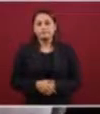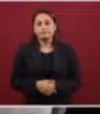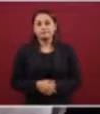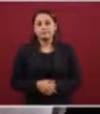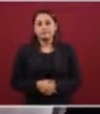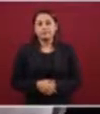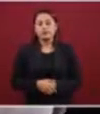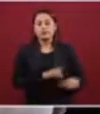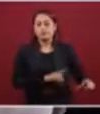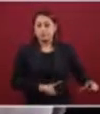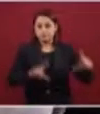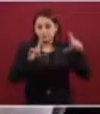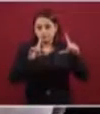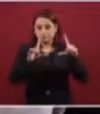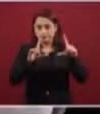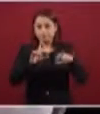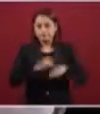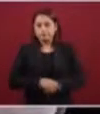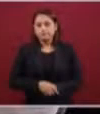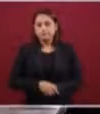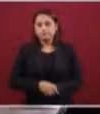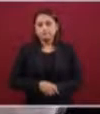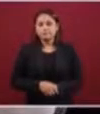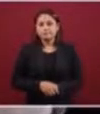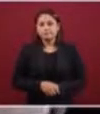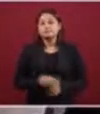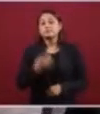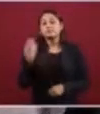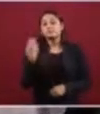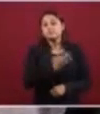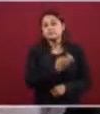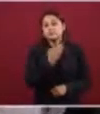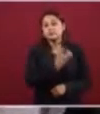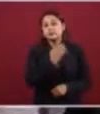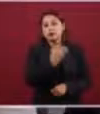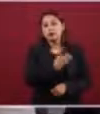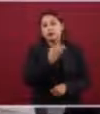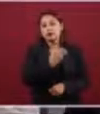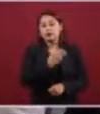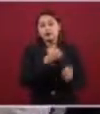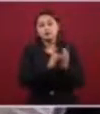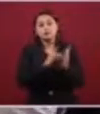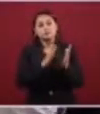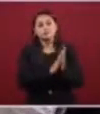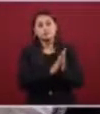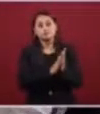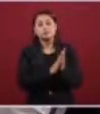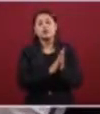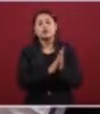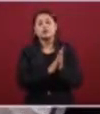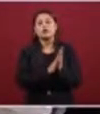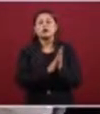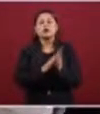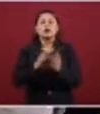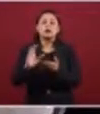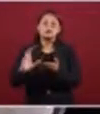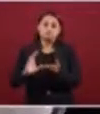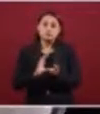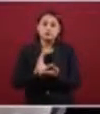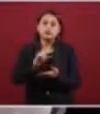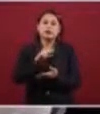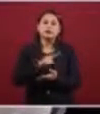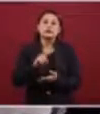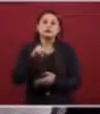Pasamos, por favor, a la siguiente. Esto es el reporte de nuestras notas y fotografías de crédito único Notimex en